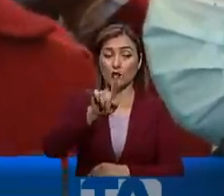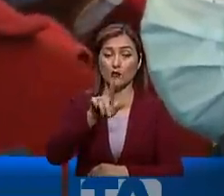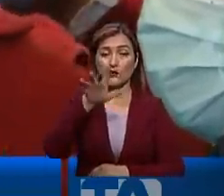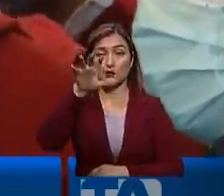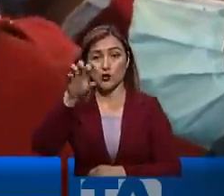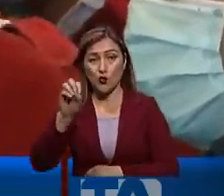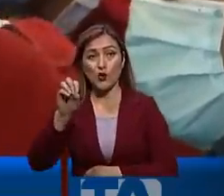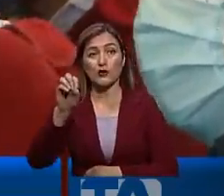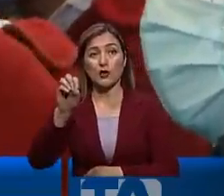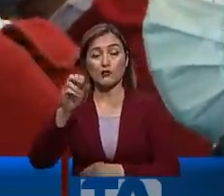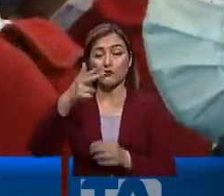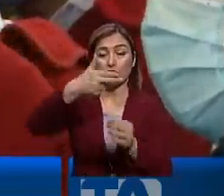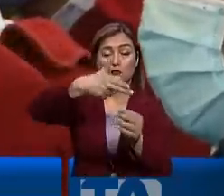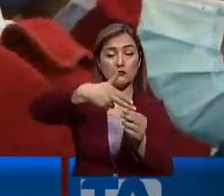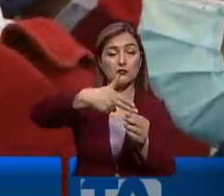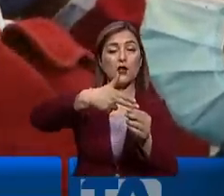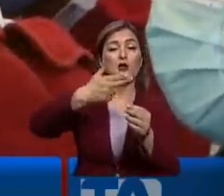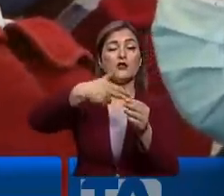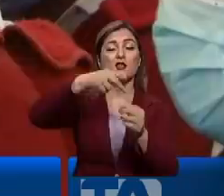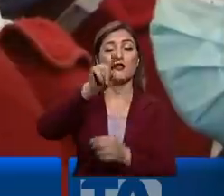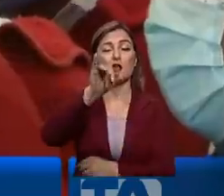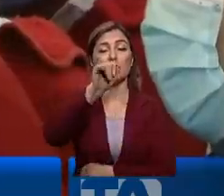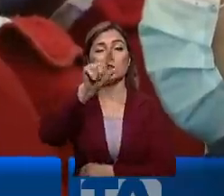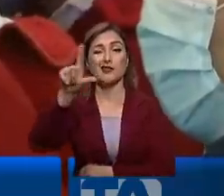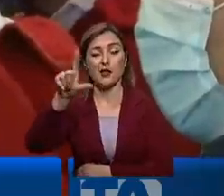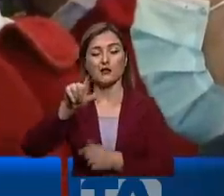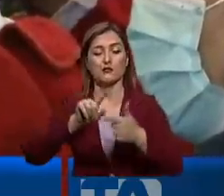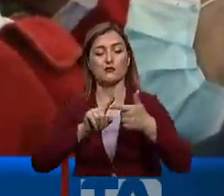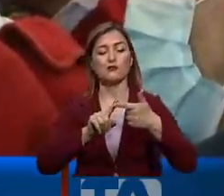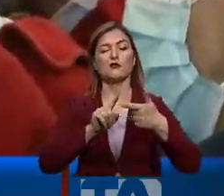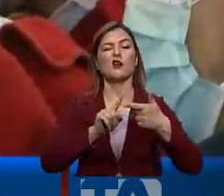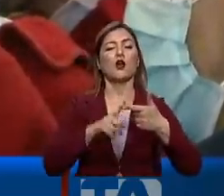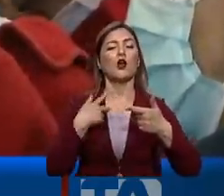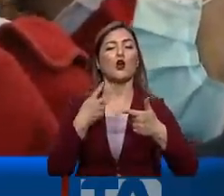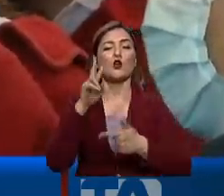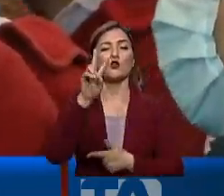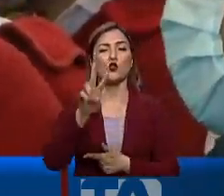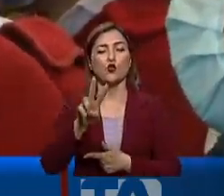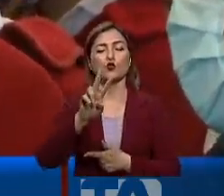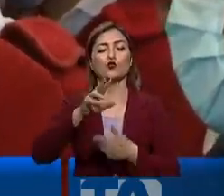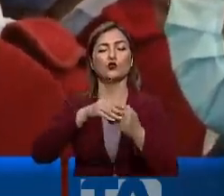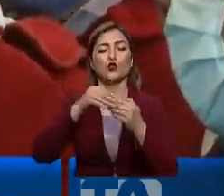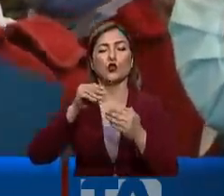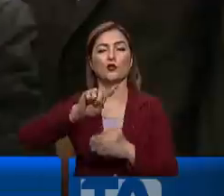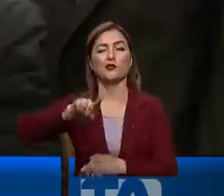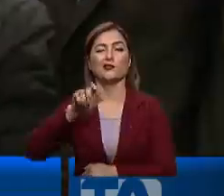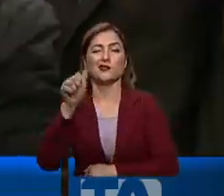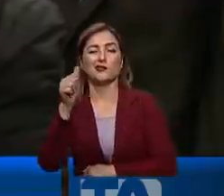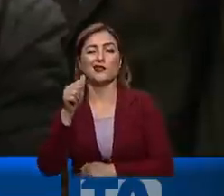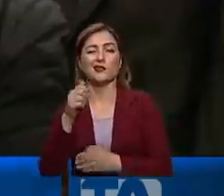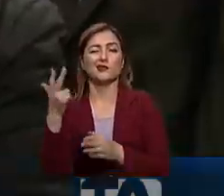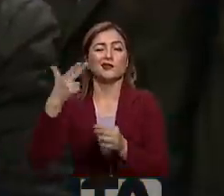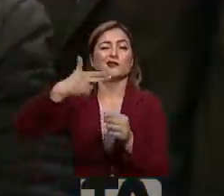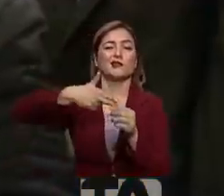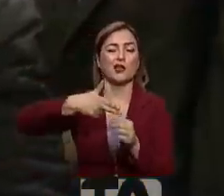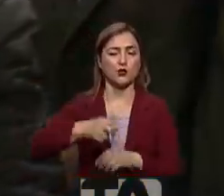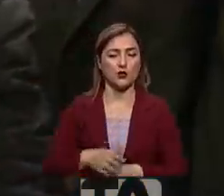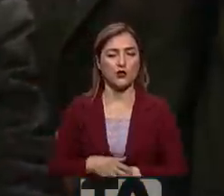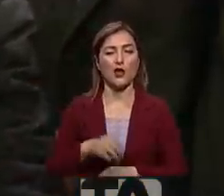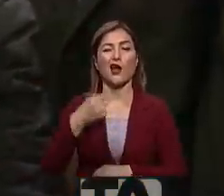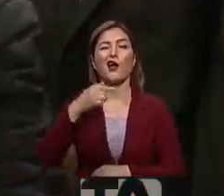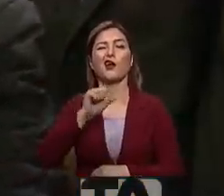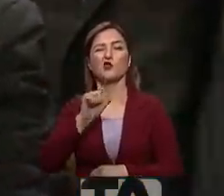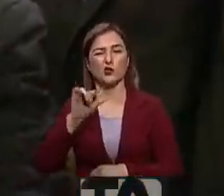$1.50 en este caso en el diésel y $2.10 de la gasolina. Hay una